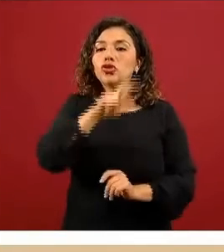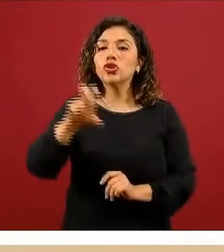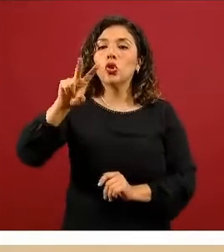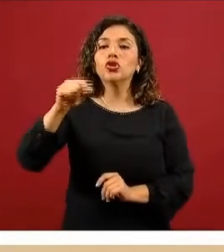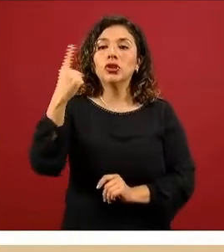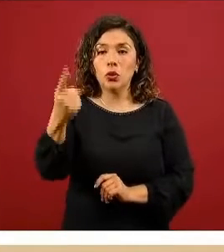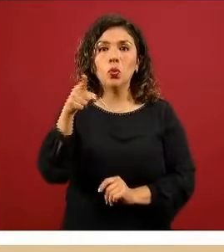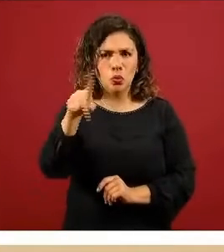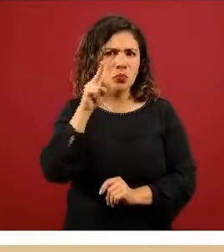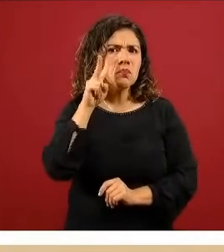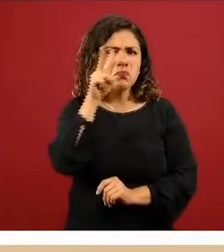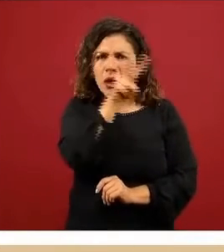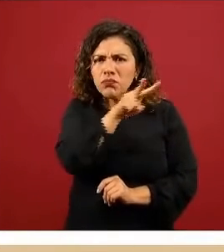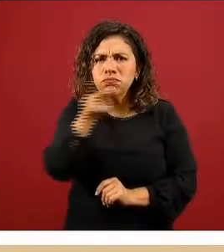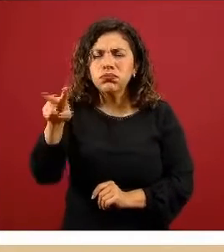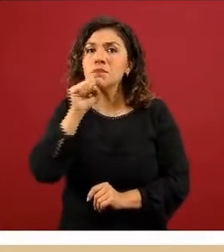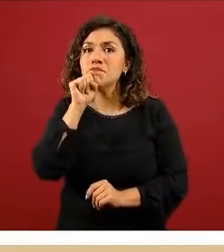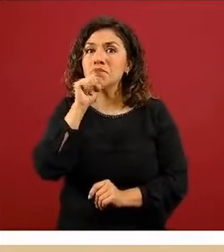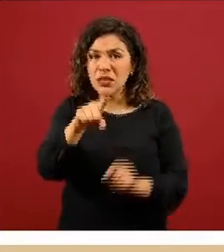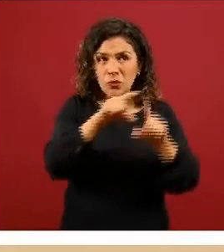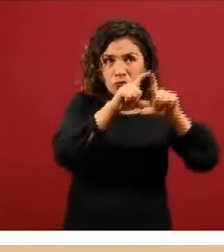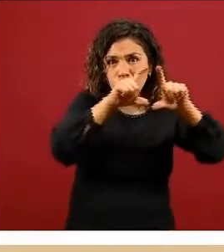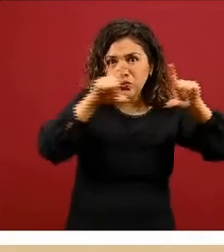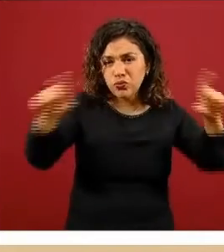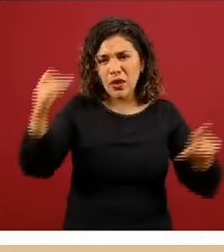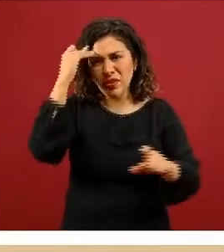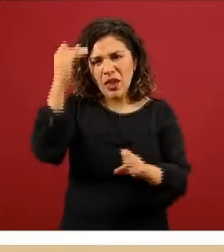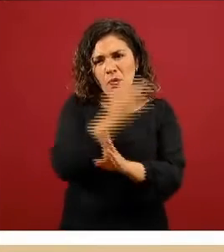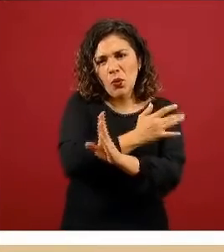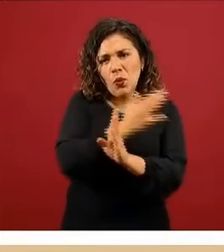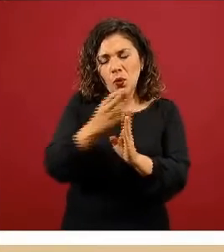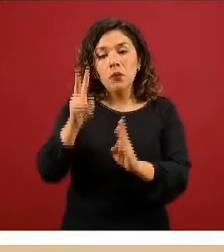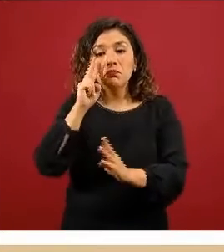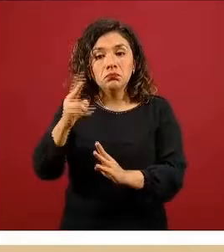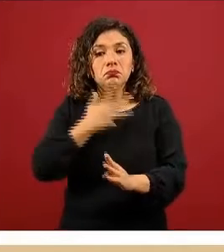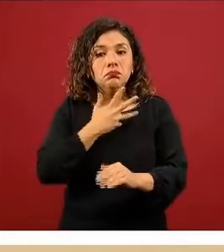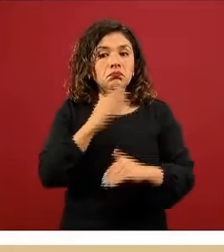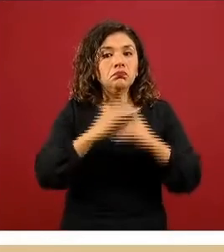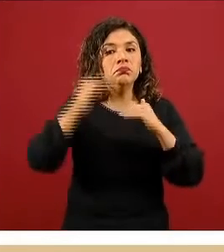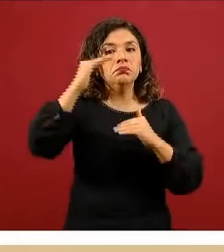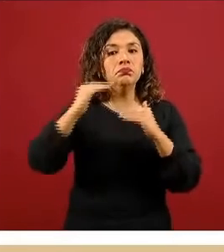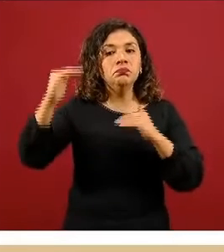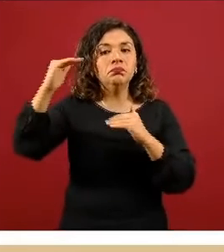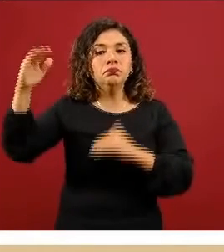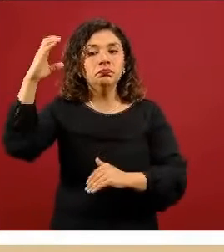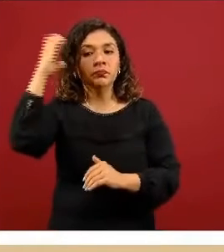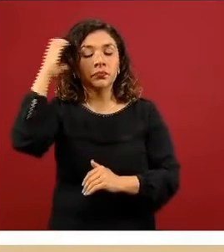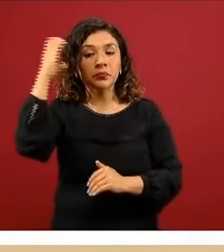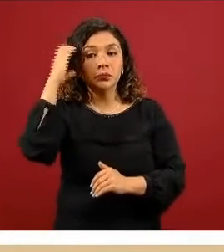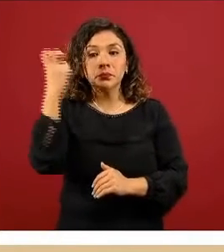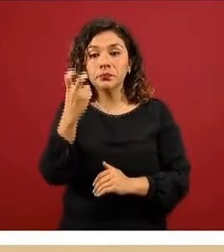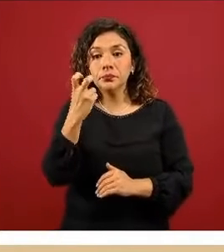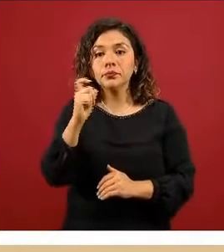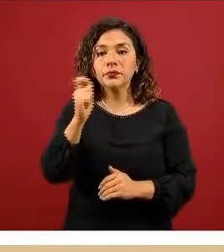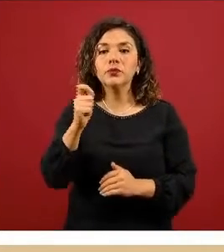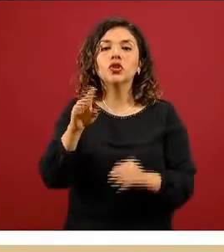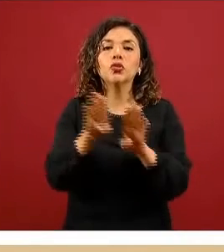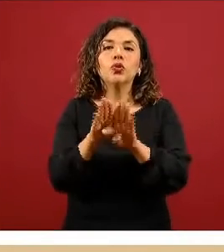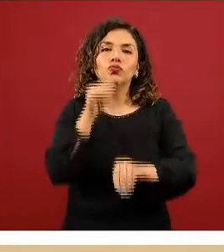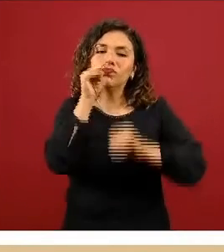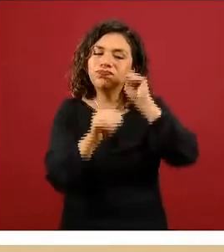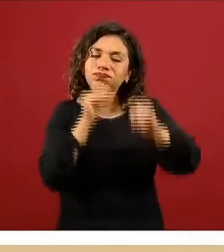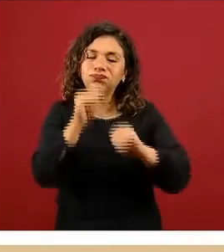29.881. Si ustedes revisan esta misma gráfica a lo largo del tiempo, verán que se han ido aumentando las camas y esto es la